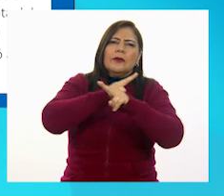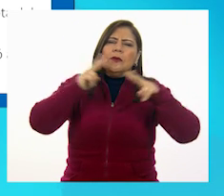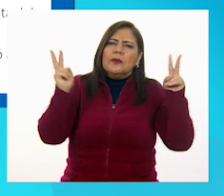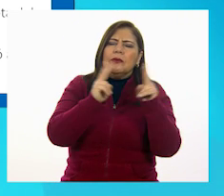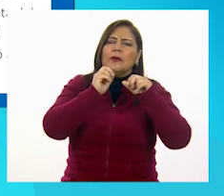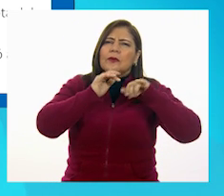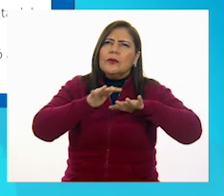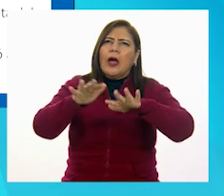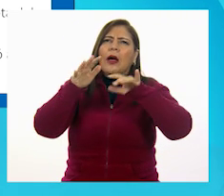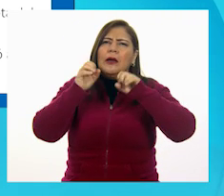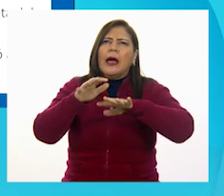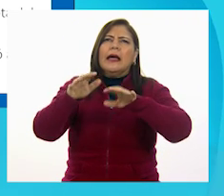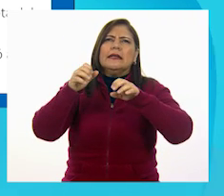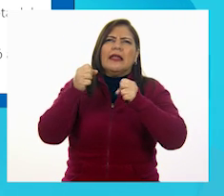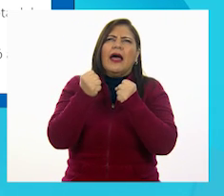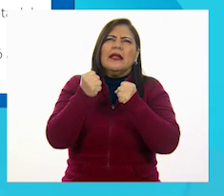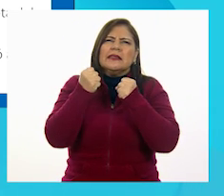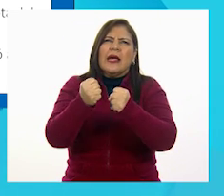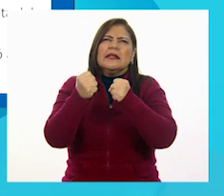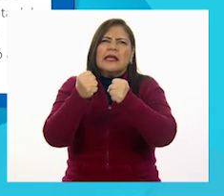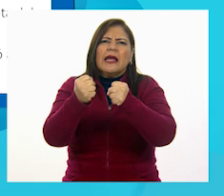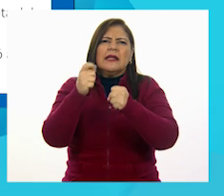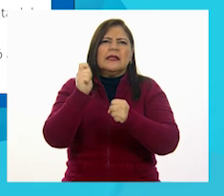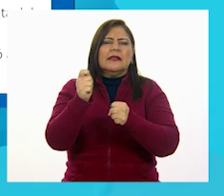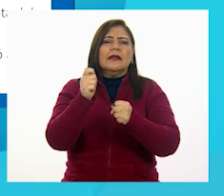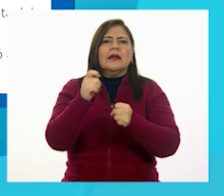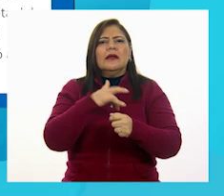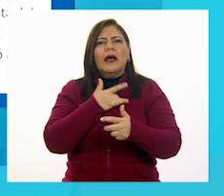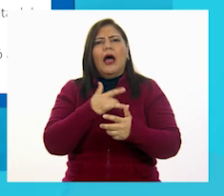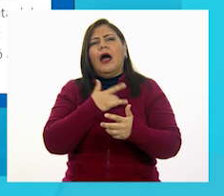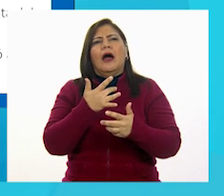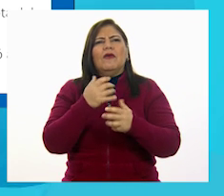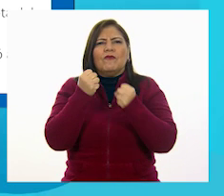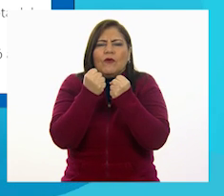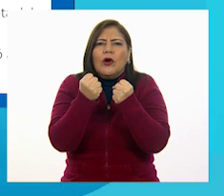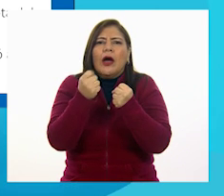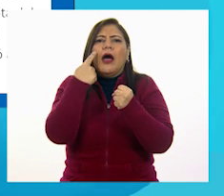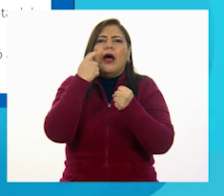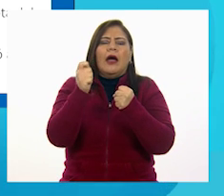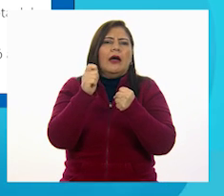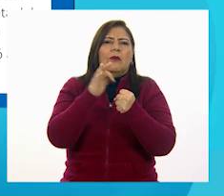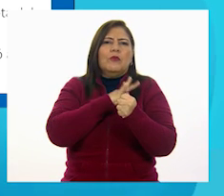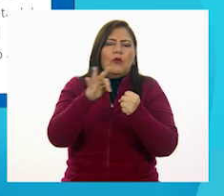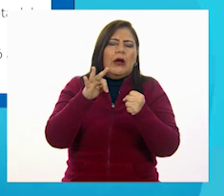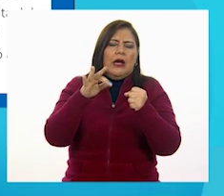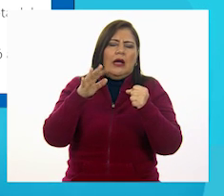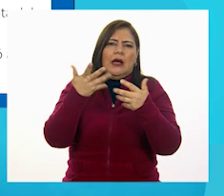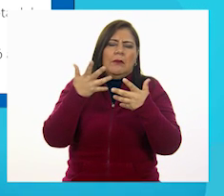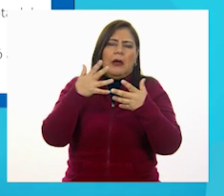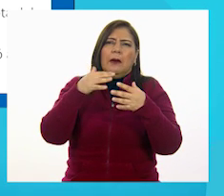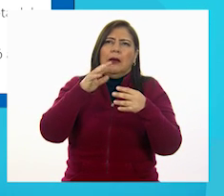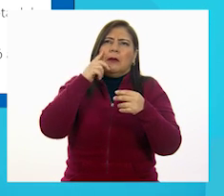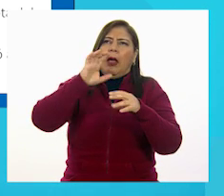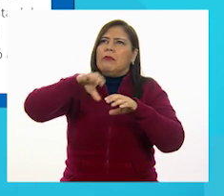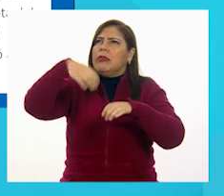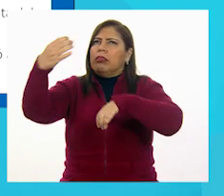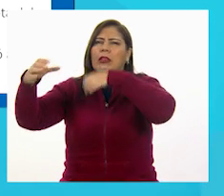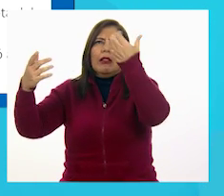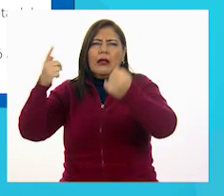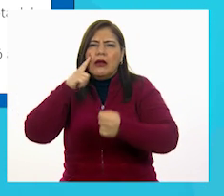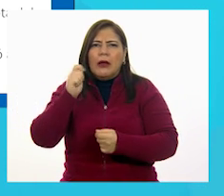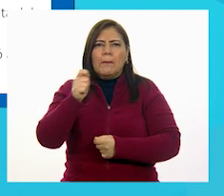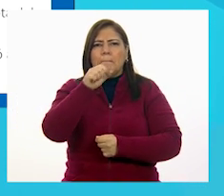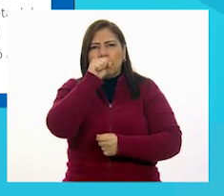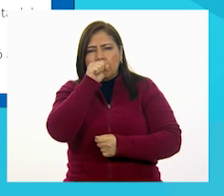sopló tan fuerte, que hizo que volaran todas las cosas. Voló el biberón, del bebé